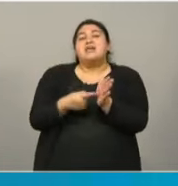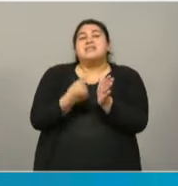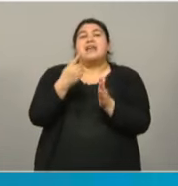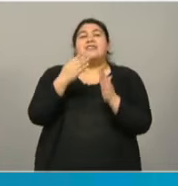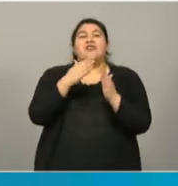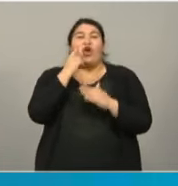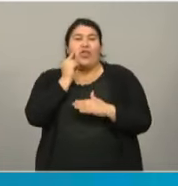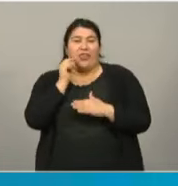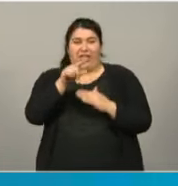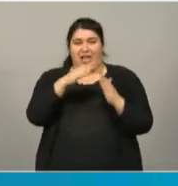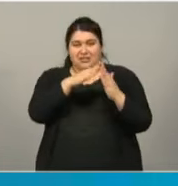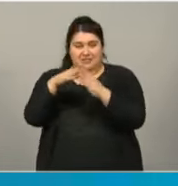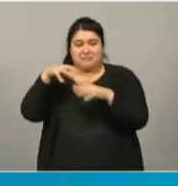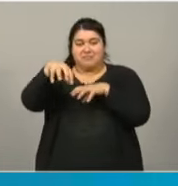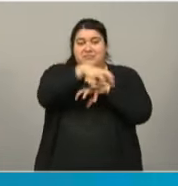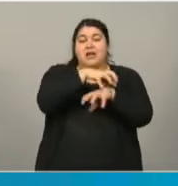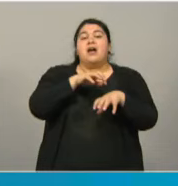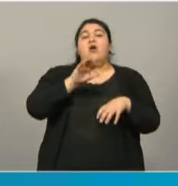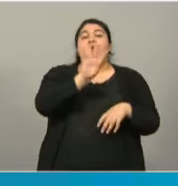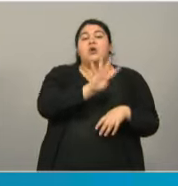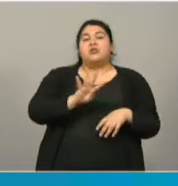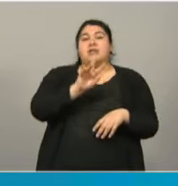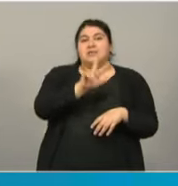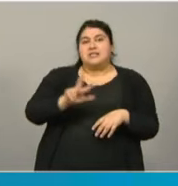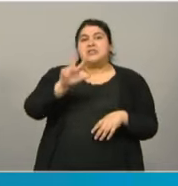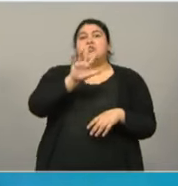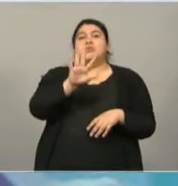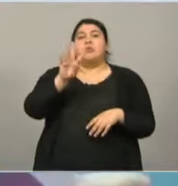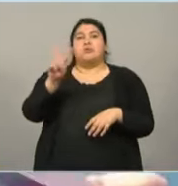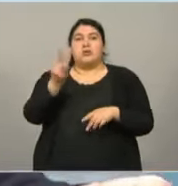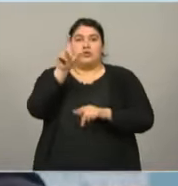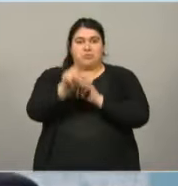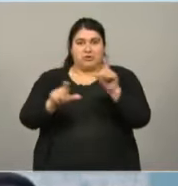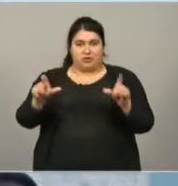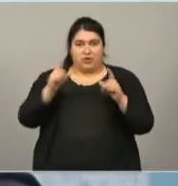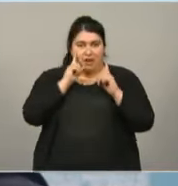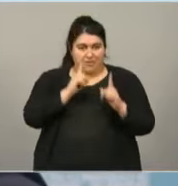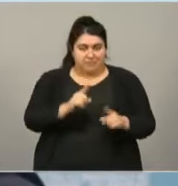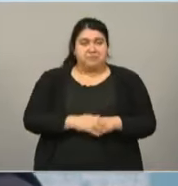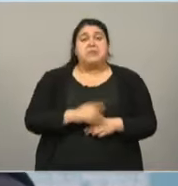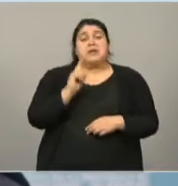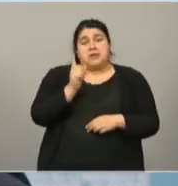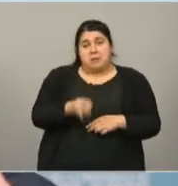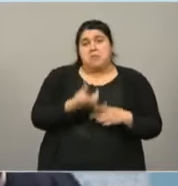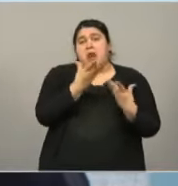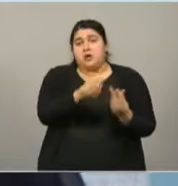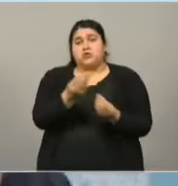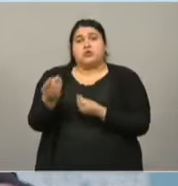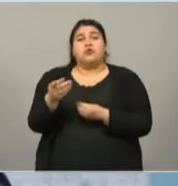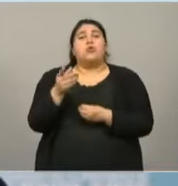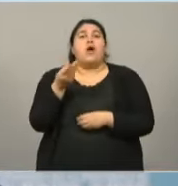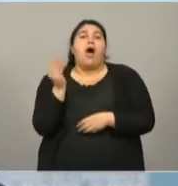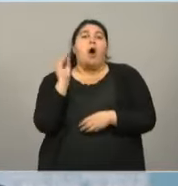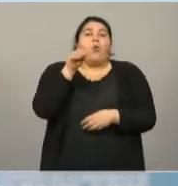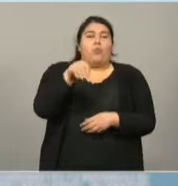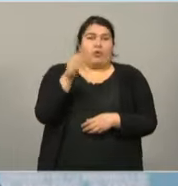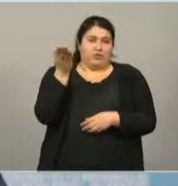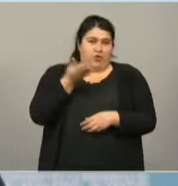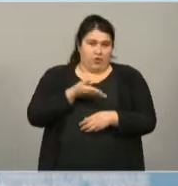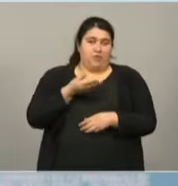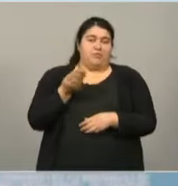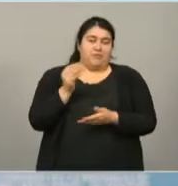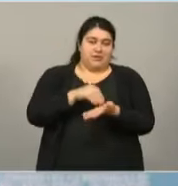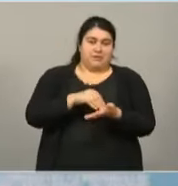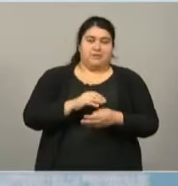eh son 352 personas destinatarias eh También reciben un un aumento muy importante